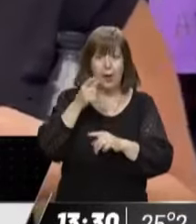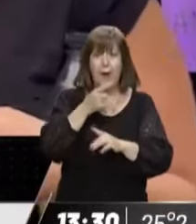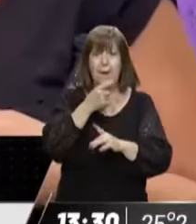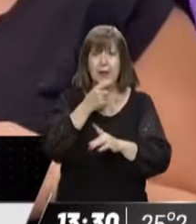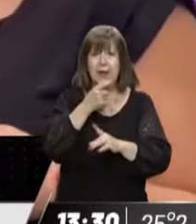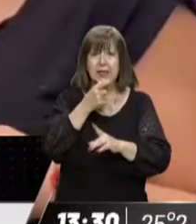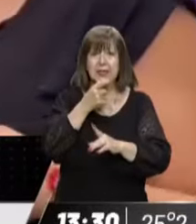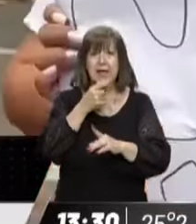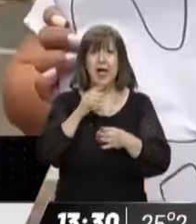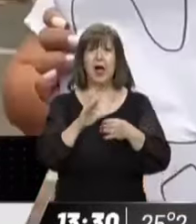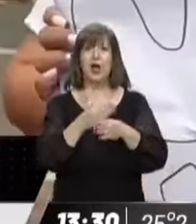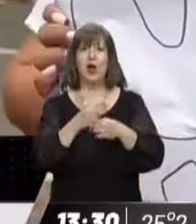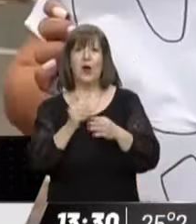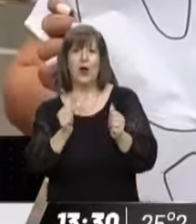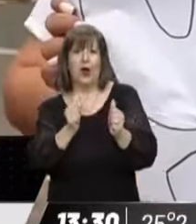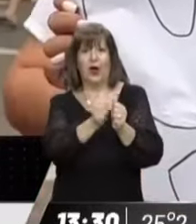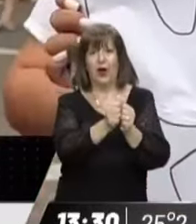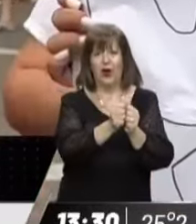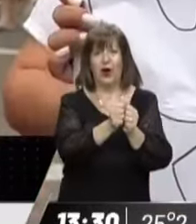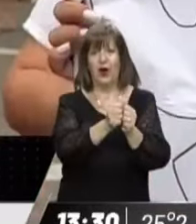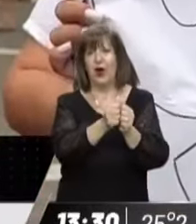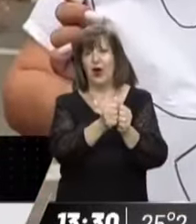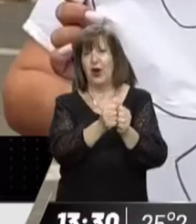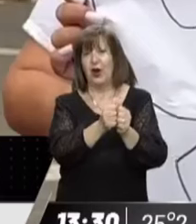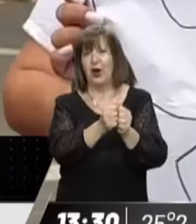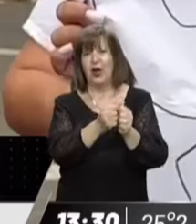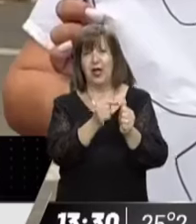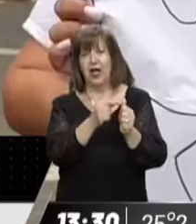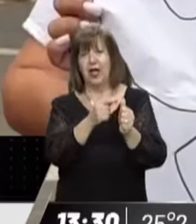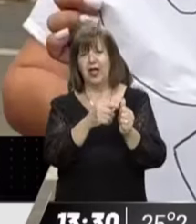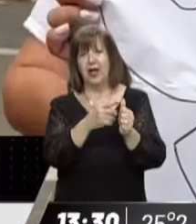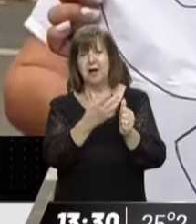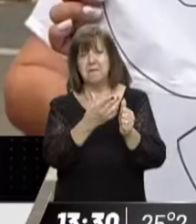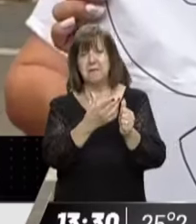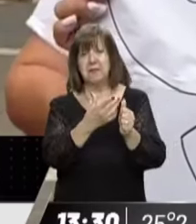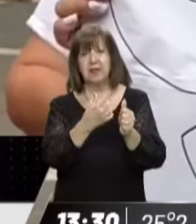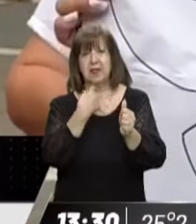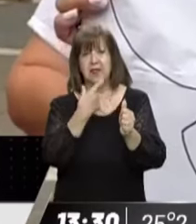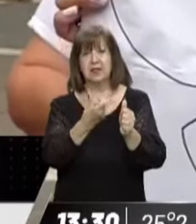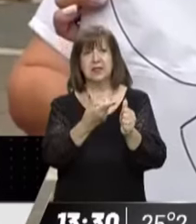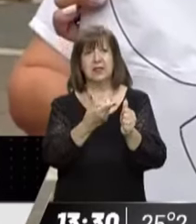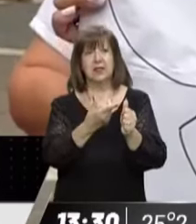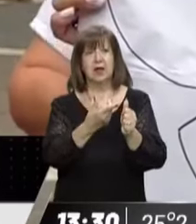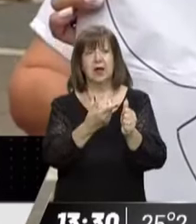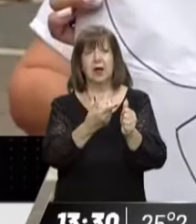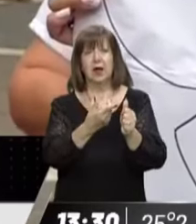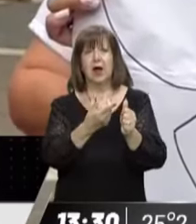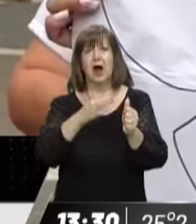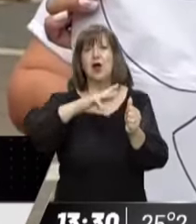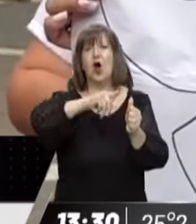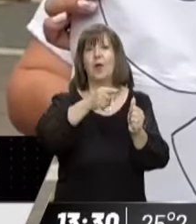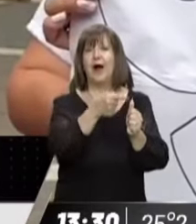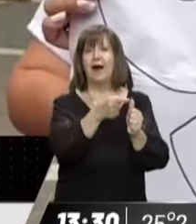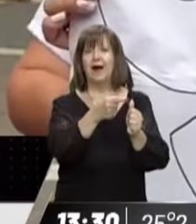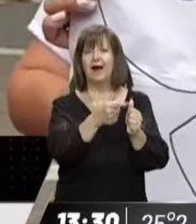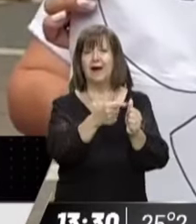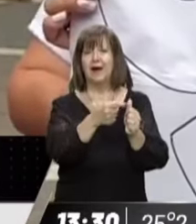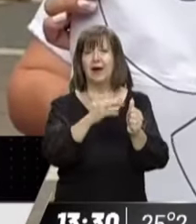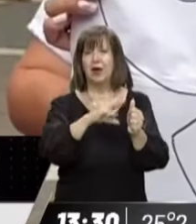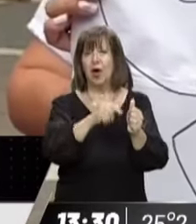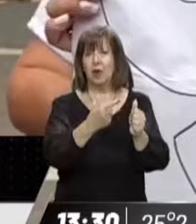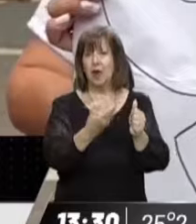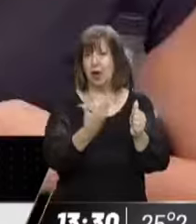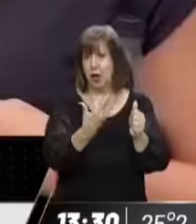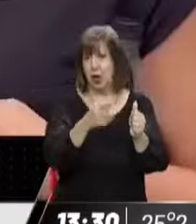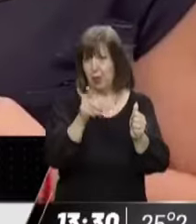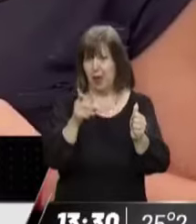parecía ser que se ponía de novio, buscaba mujeres vulnerables y aprovechaba la situación cuando se descuidaban y les robaba lo